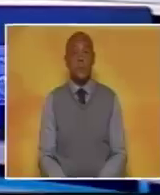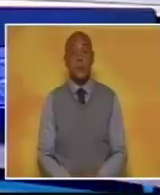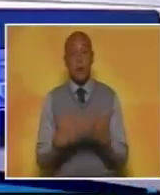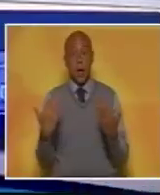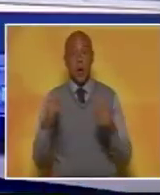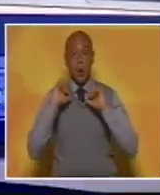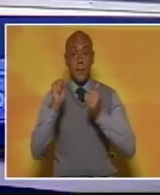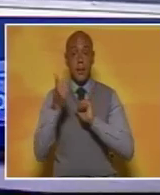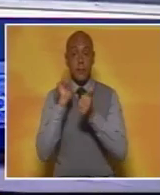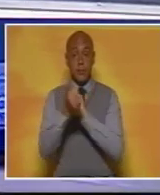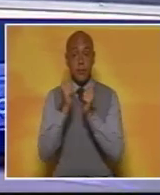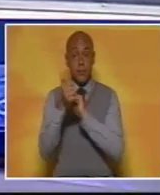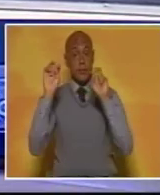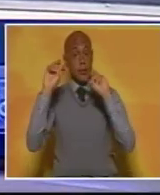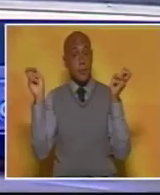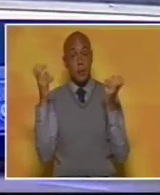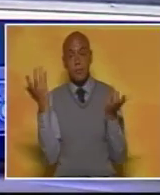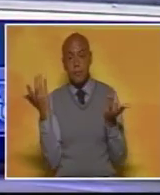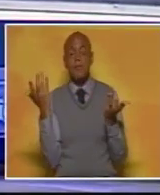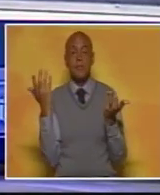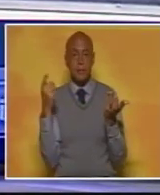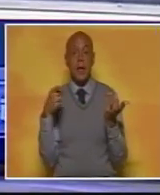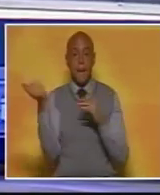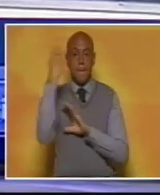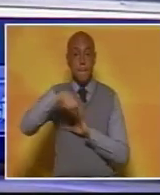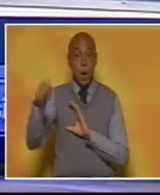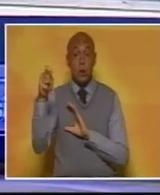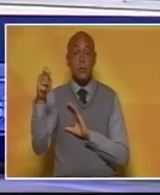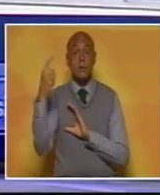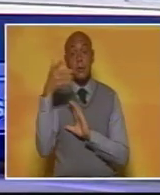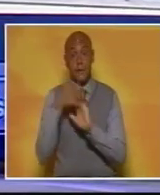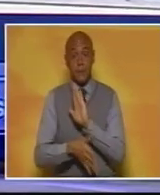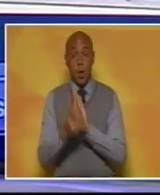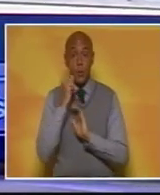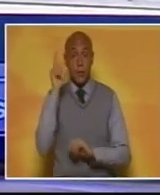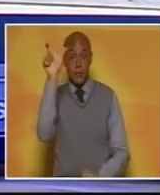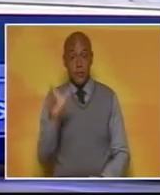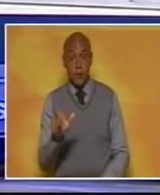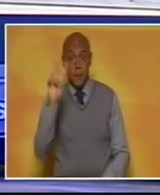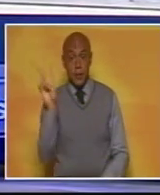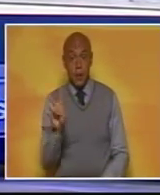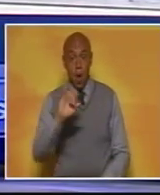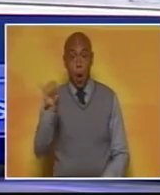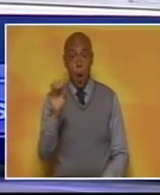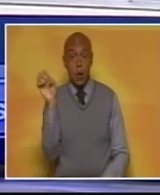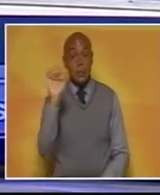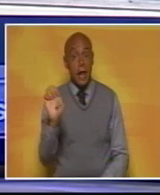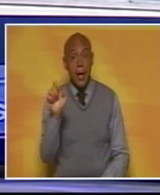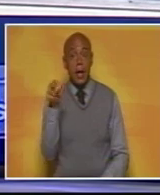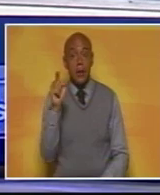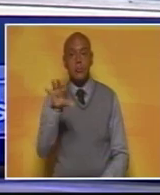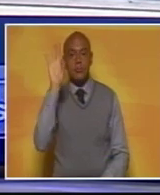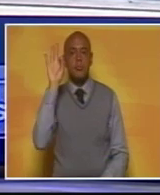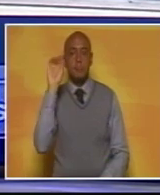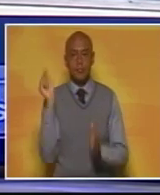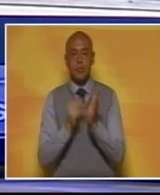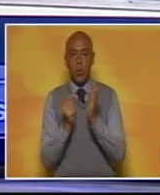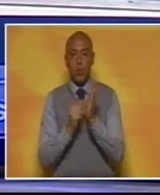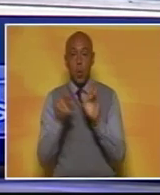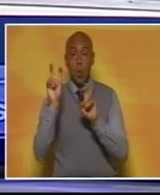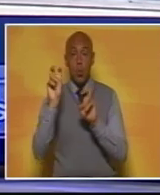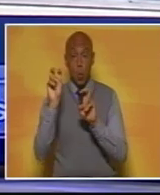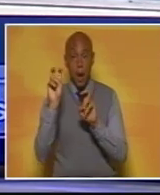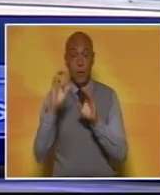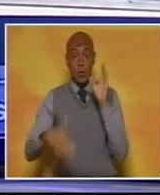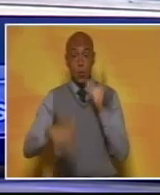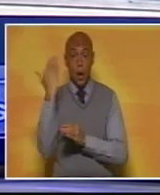Y comenzamos las noticias deportivas con Grandes Ligas, y es que el criollo José Altuve apunta a inscribir un nuevo